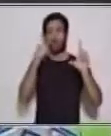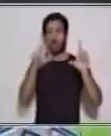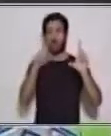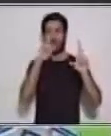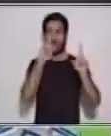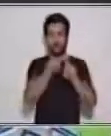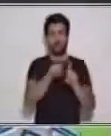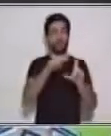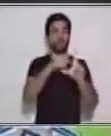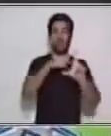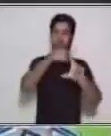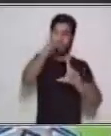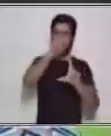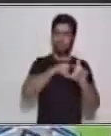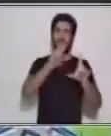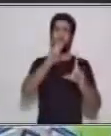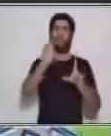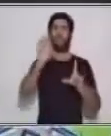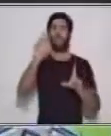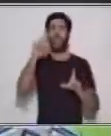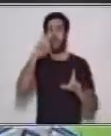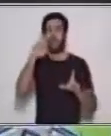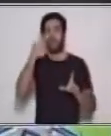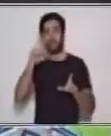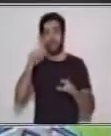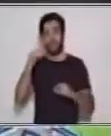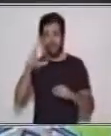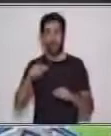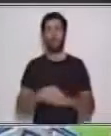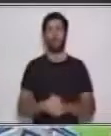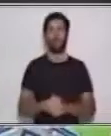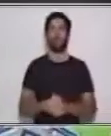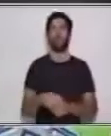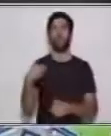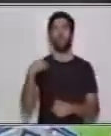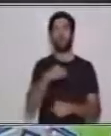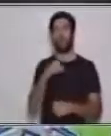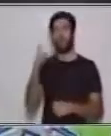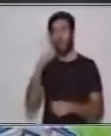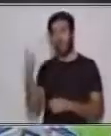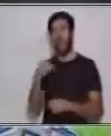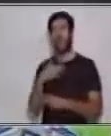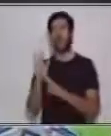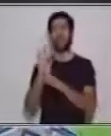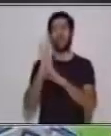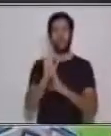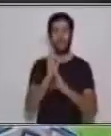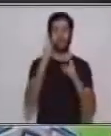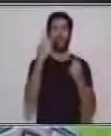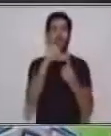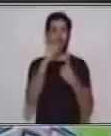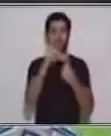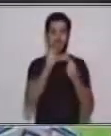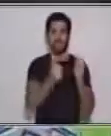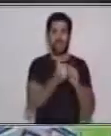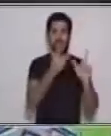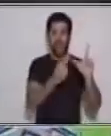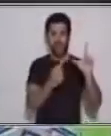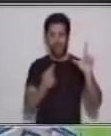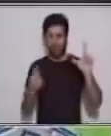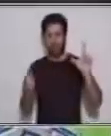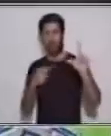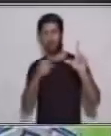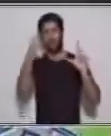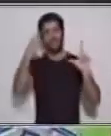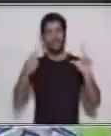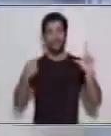entonces, en el eje horizontal tenemos las representaciones de letras que están representando los días de la semana,